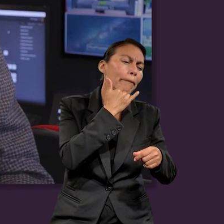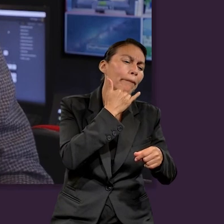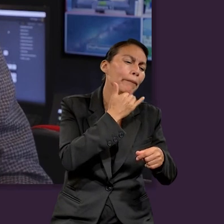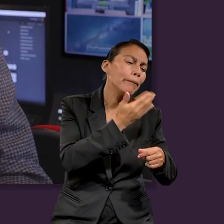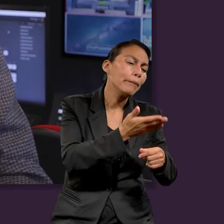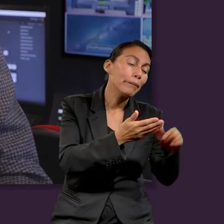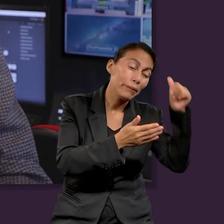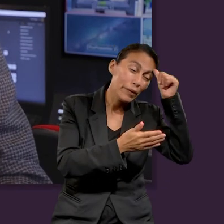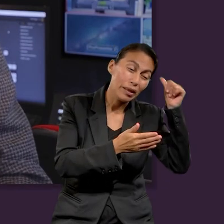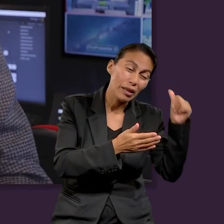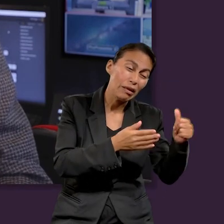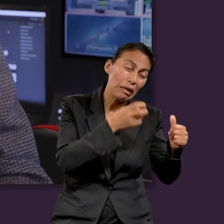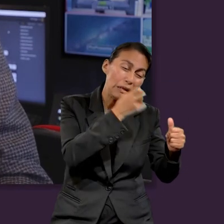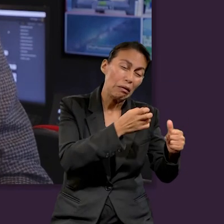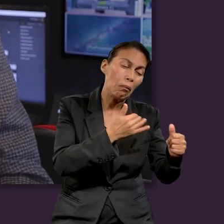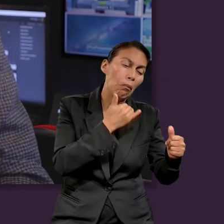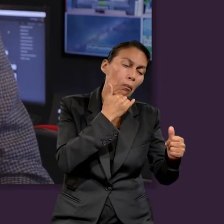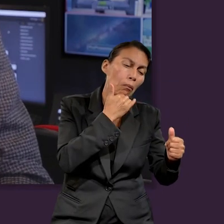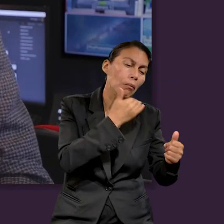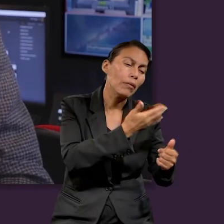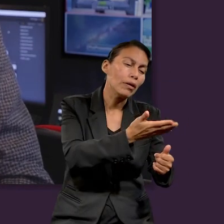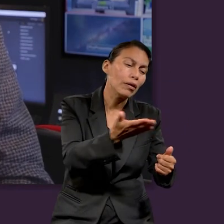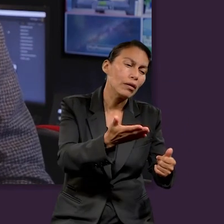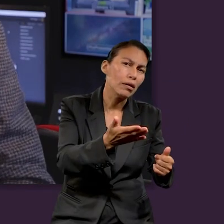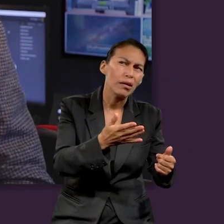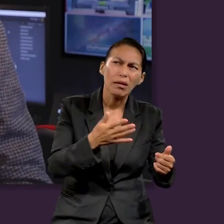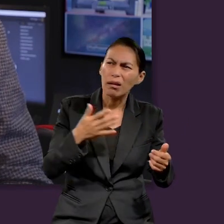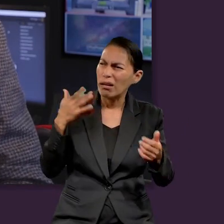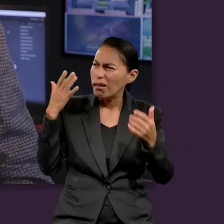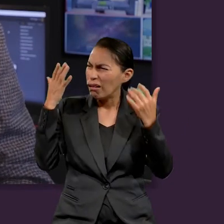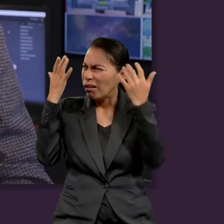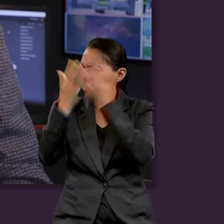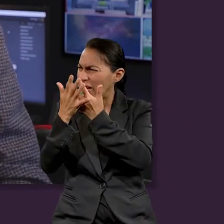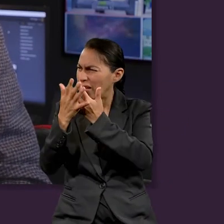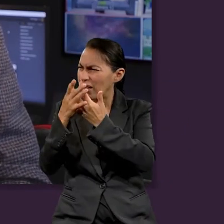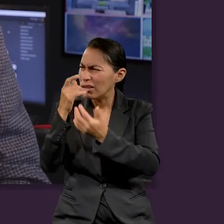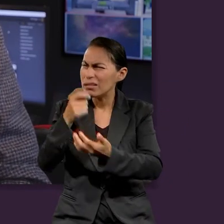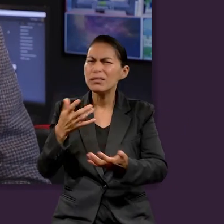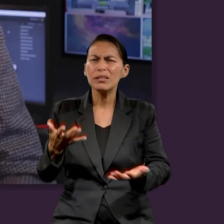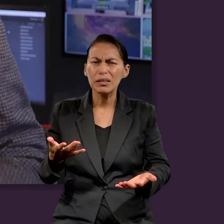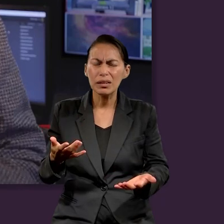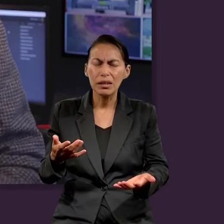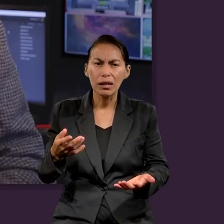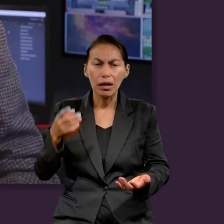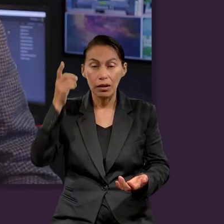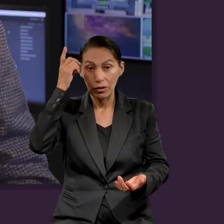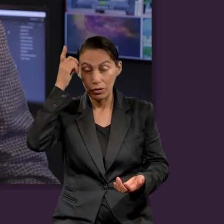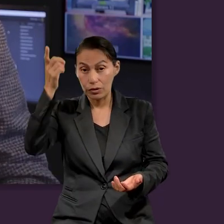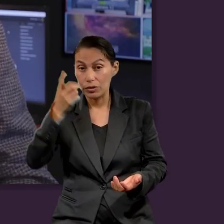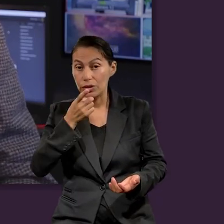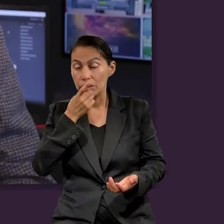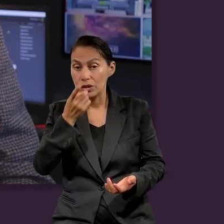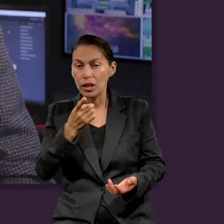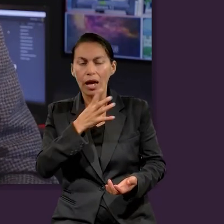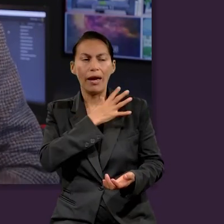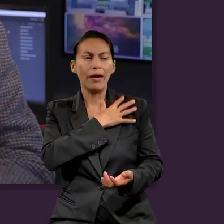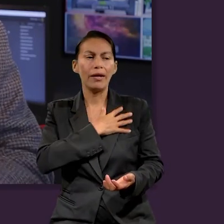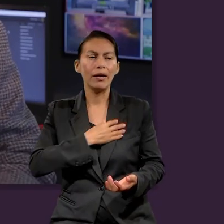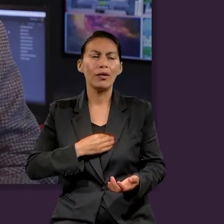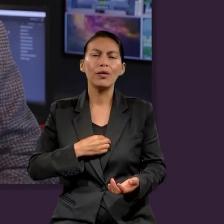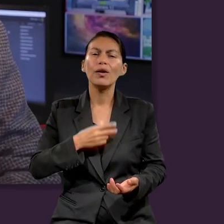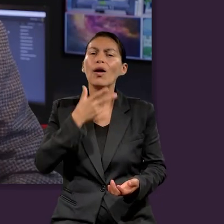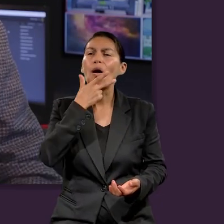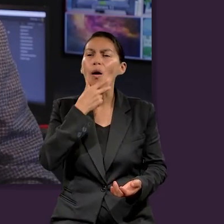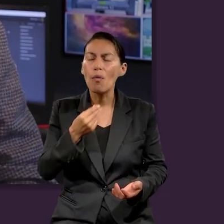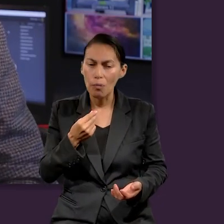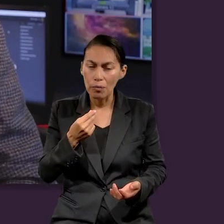te son perdonados Jesús usaba mejor la palabra o la expresión hijo del hombre para ocultar